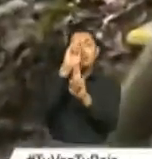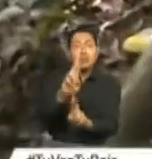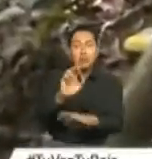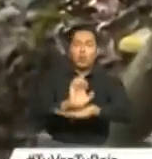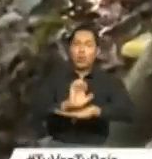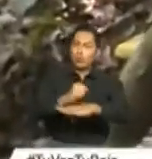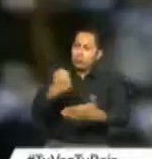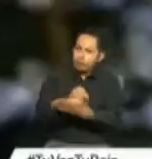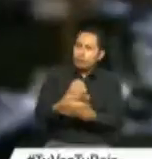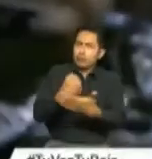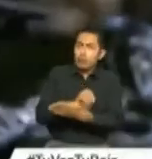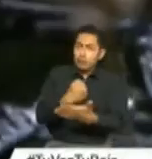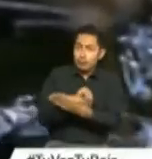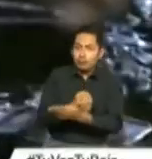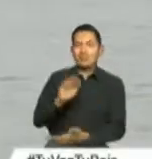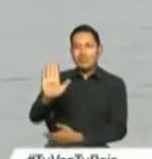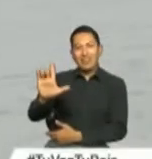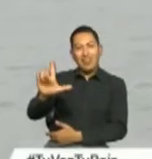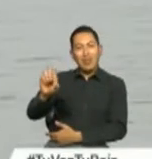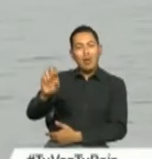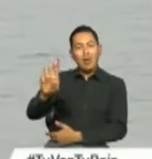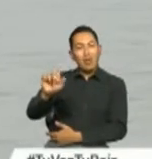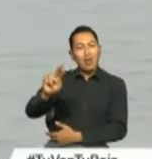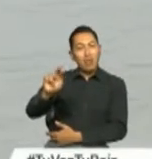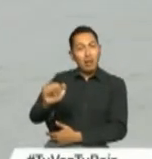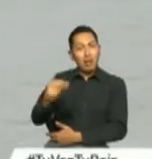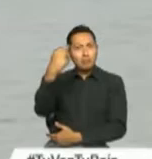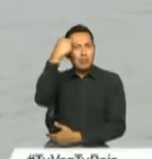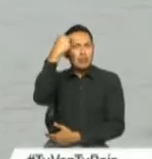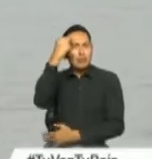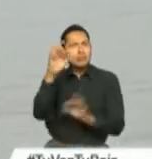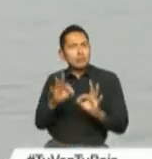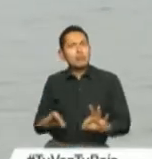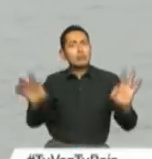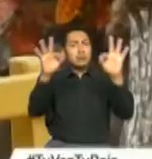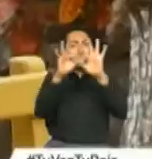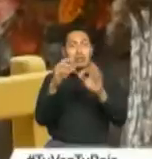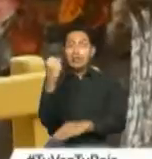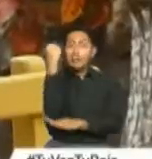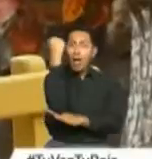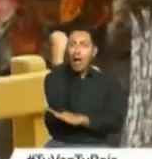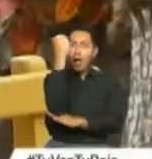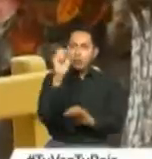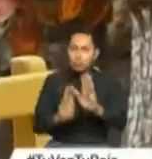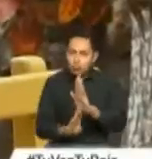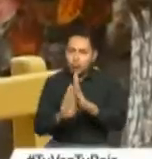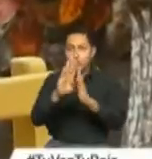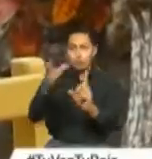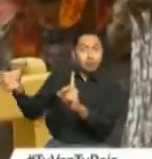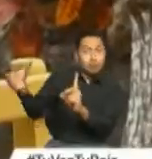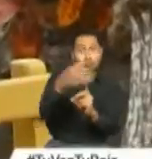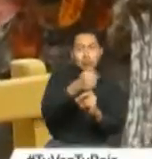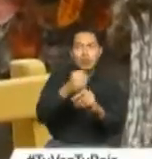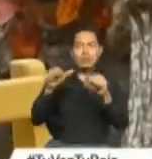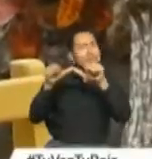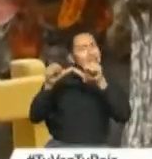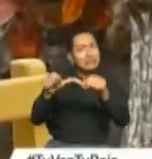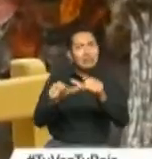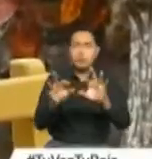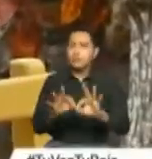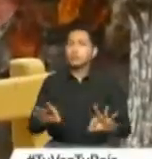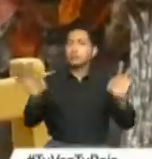Lorena Tapia, esto es fundamental para fortalecer los derechos alcanzados. Desarrollando normativas